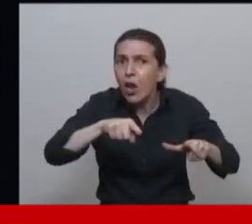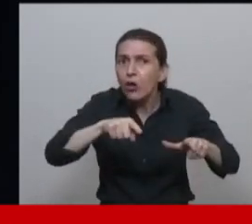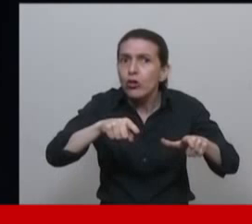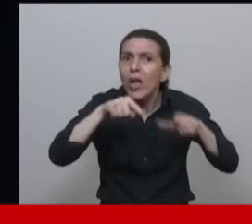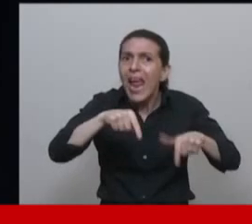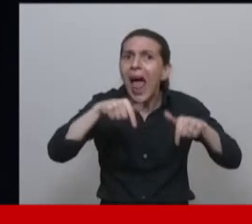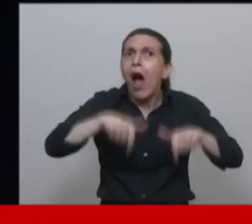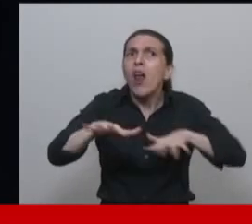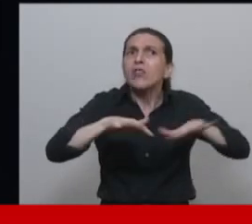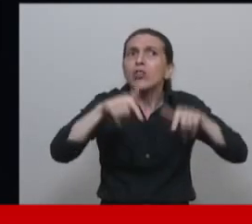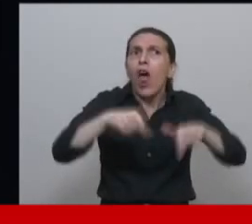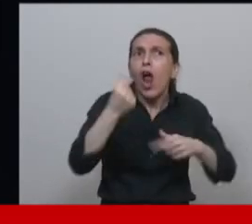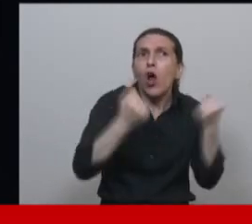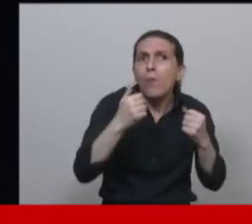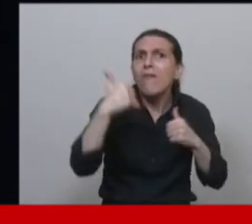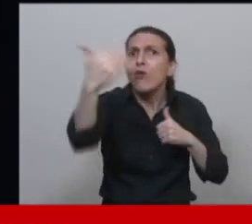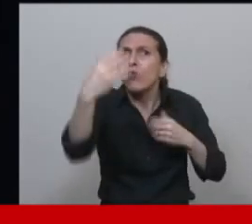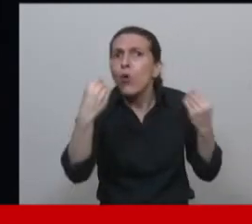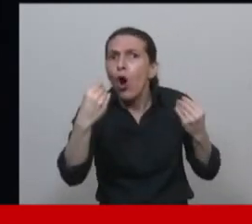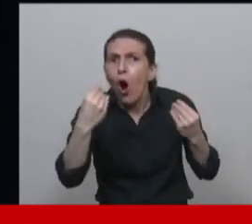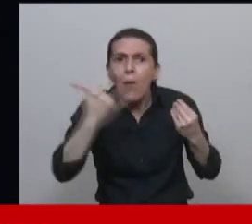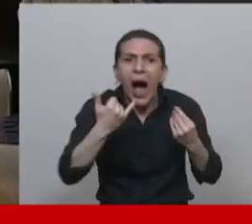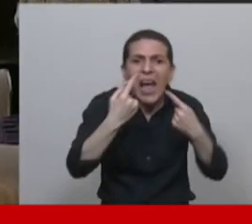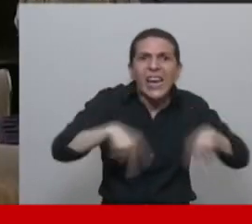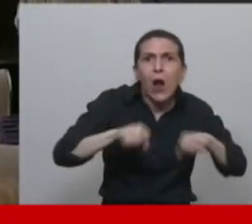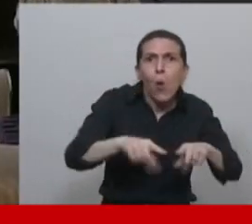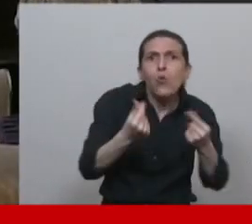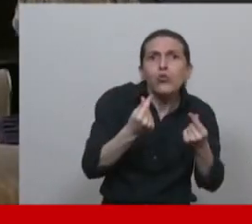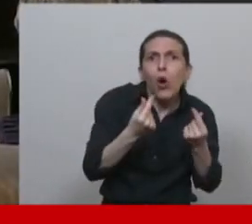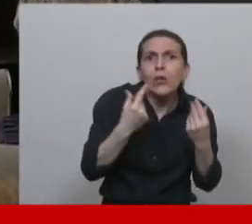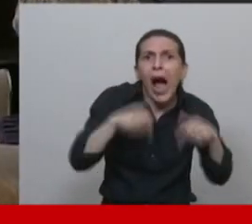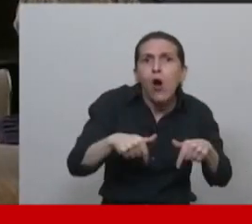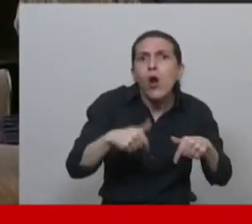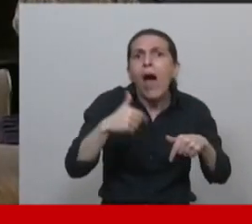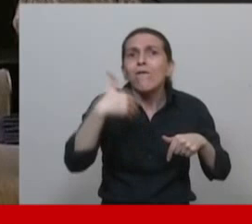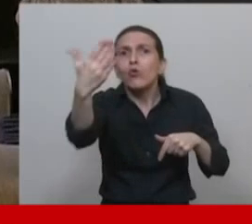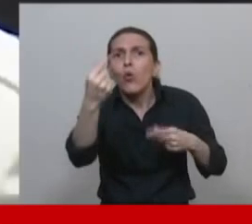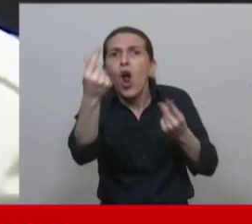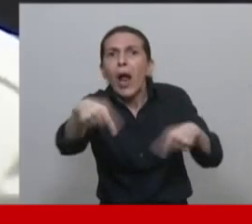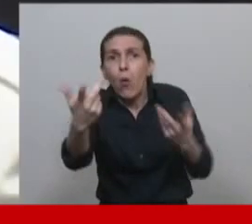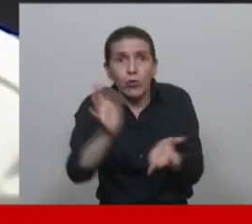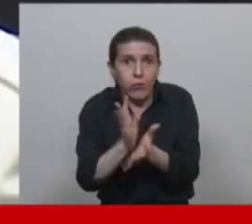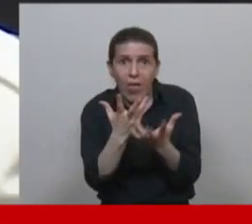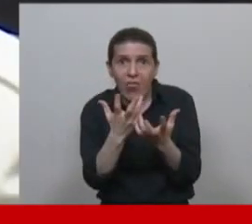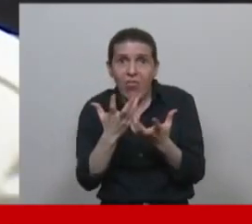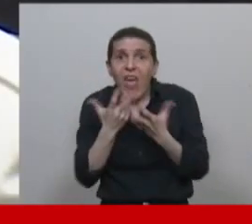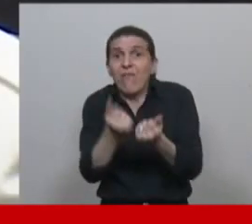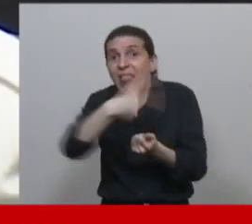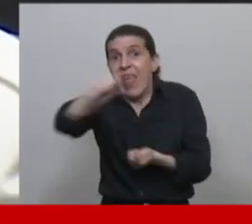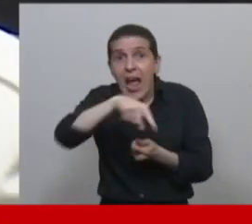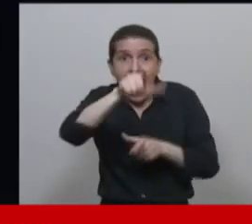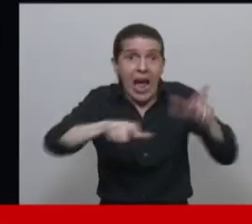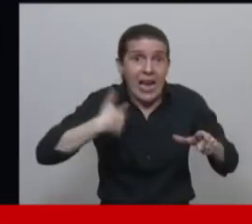y su futuro, las oportunidades con las que cuentan hoy y con las que van a contar en el futuro generaciones de argentinas y argentinos.